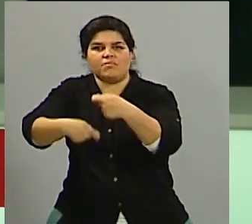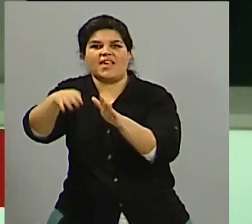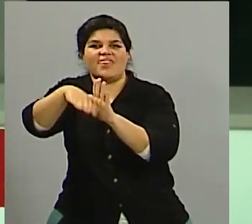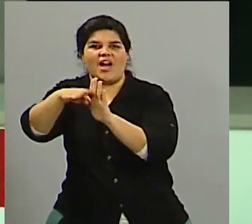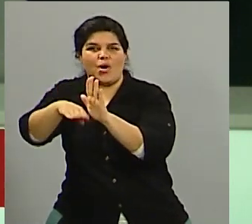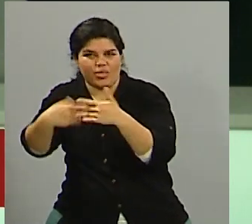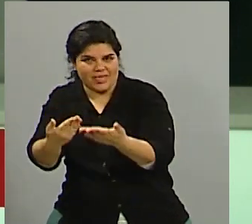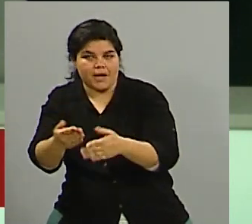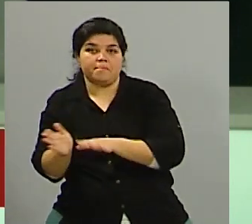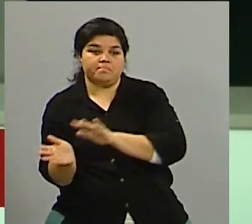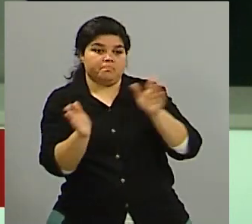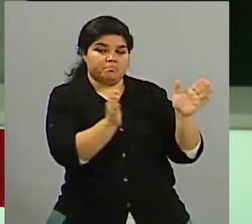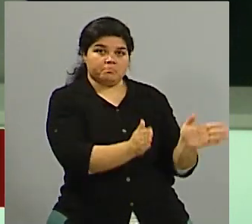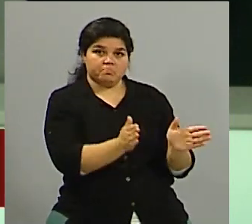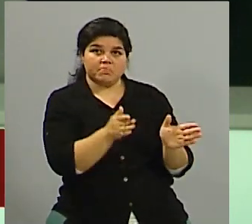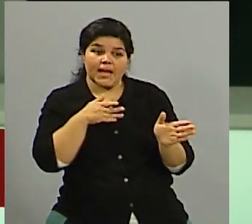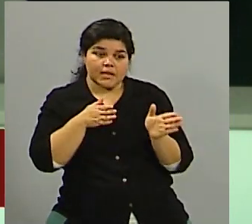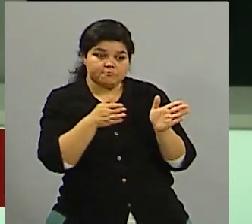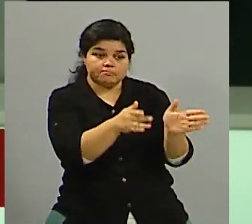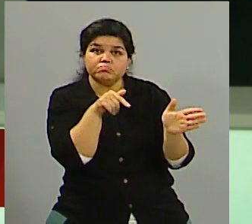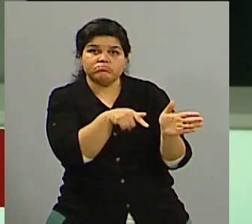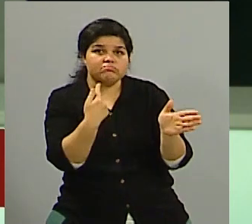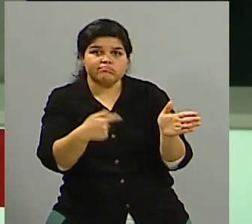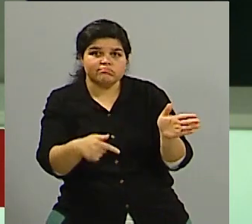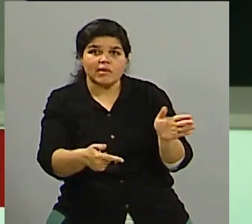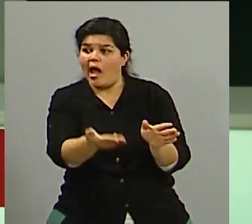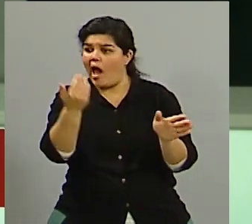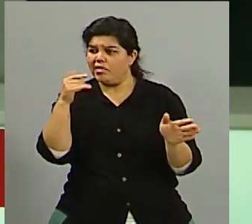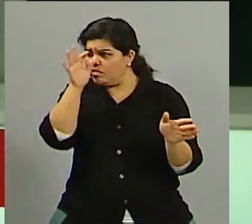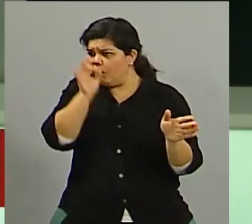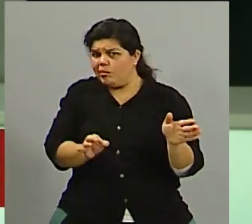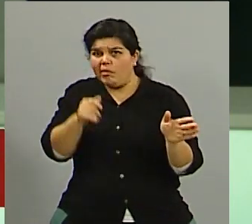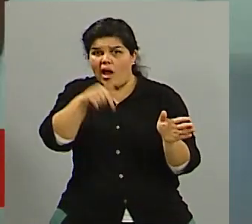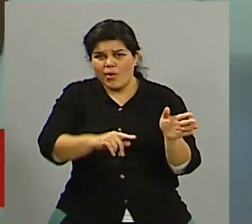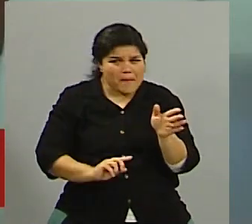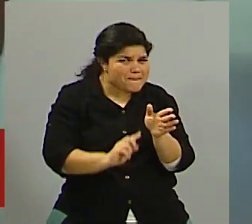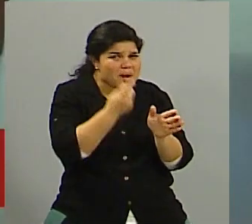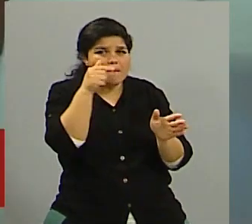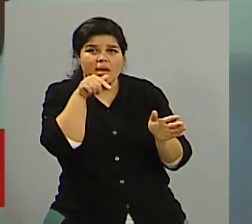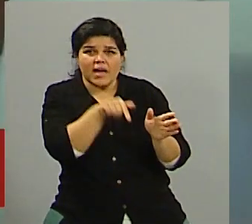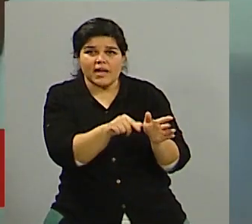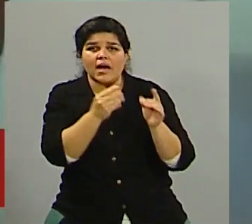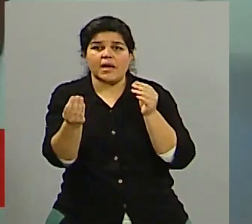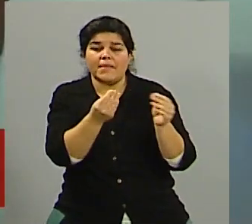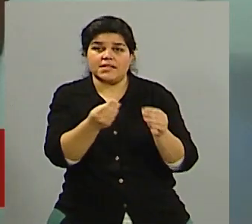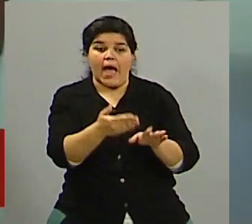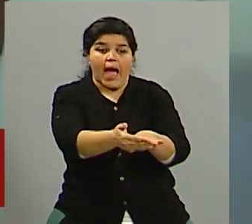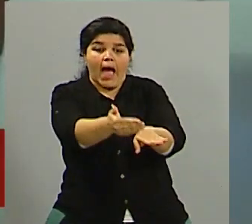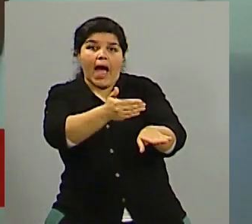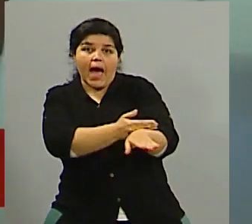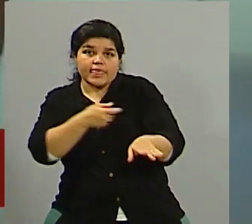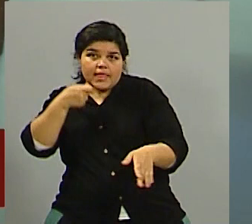muy interesante y que no tiene precedente, en Argentina al menos, es la cancelación anticipada.